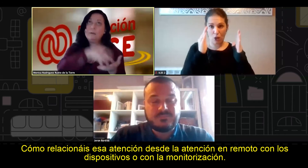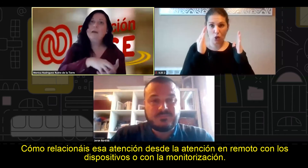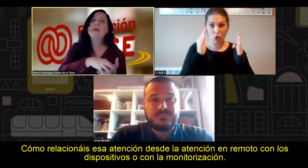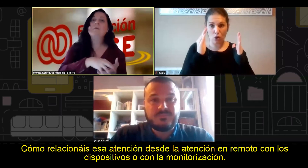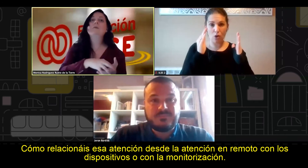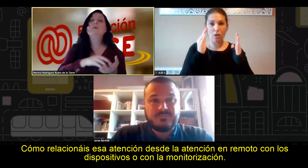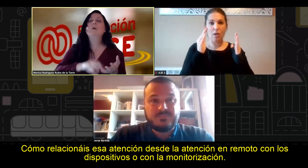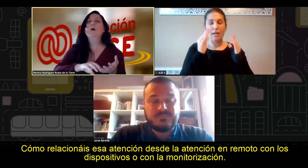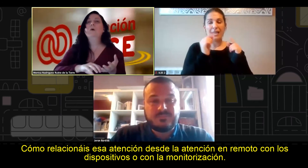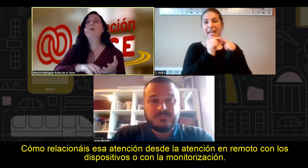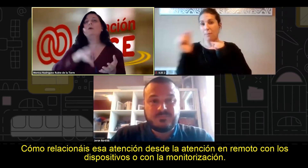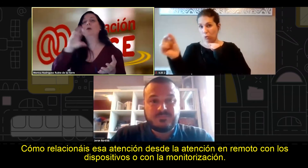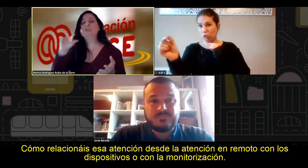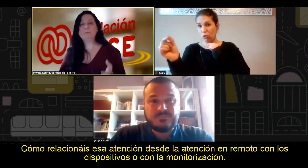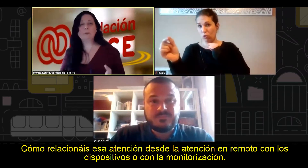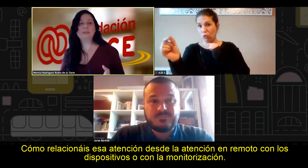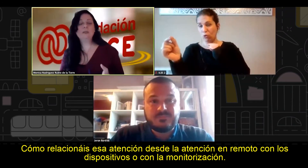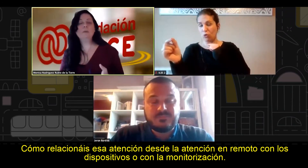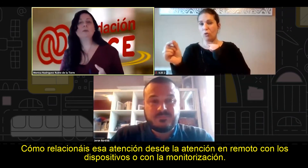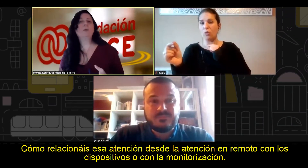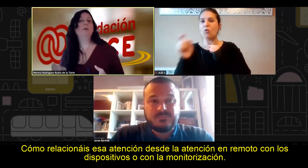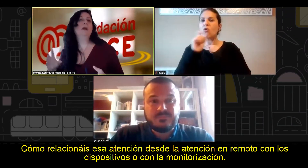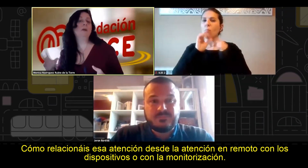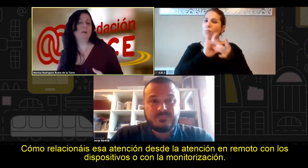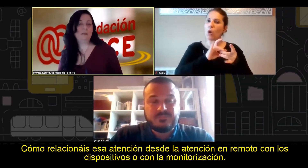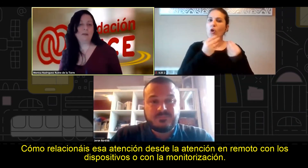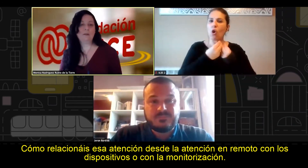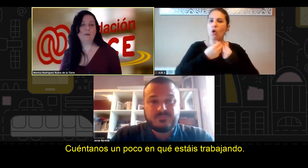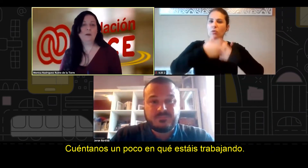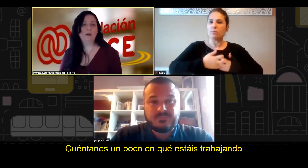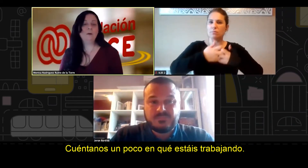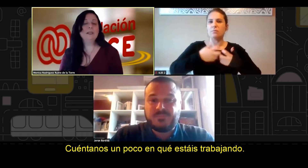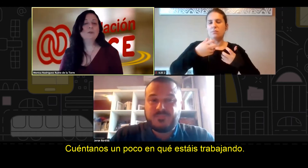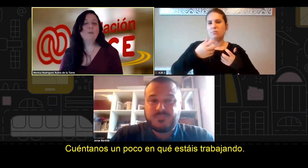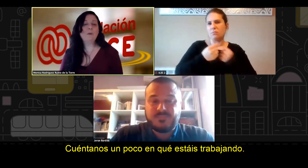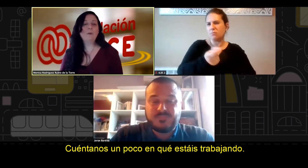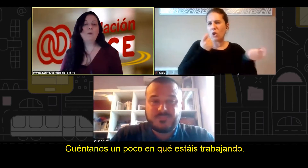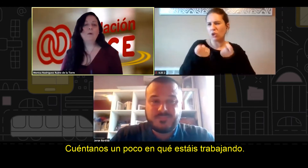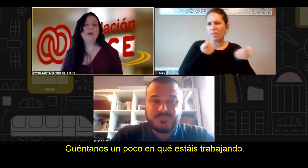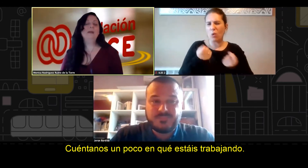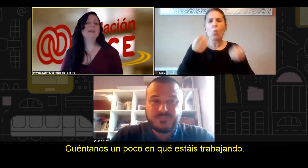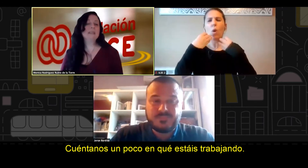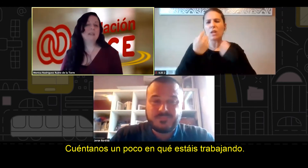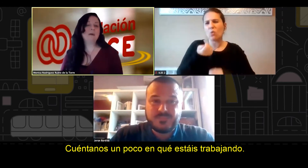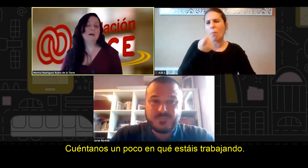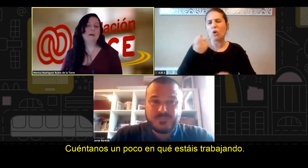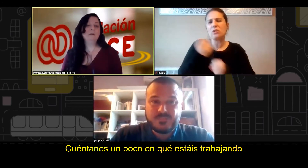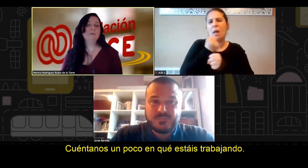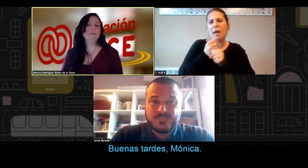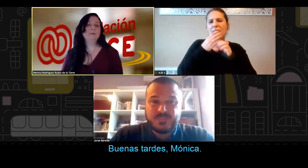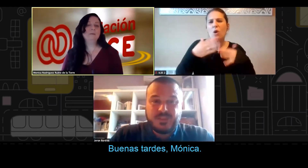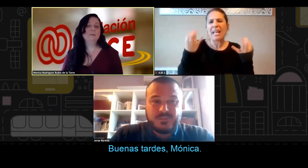atención en remoto con los dispositivos o con la monitorización? Cuéntanos un poco en qué estáis